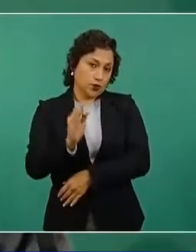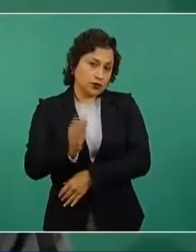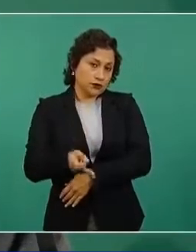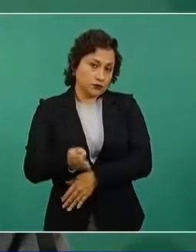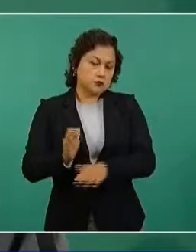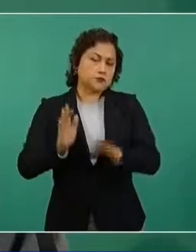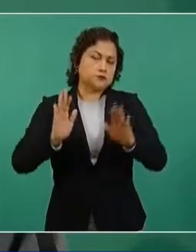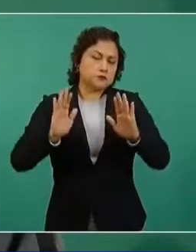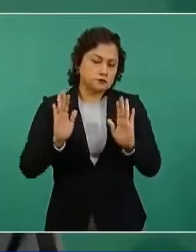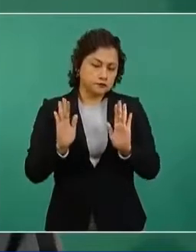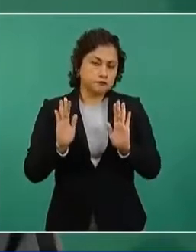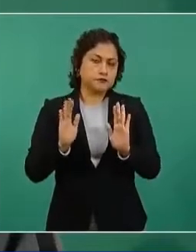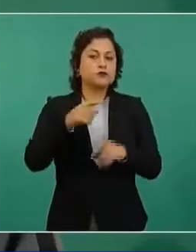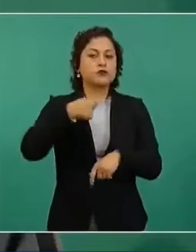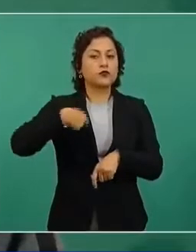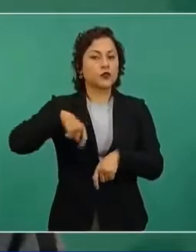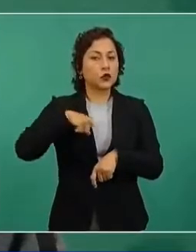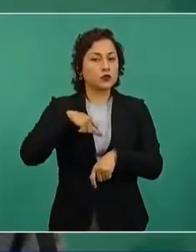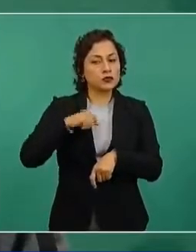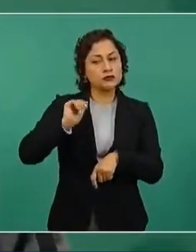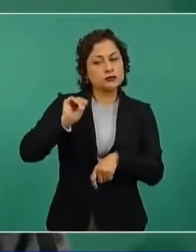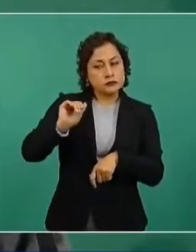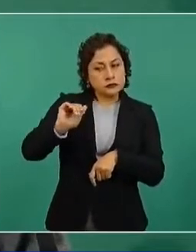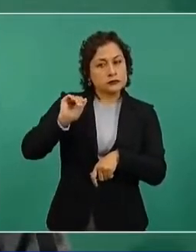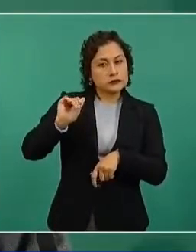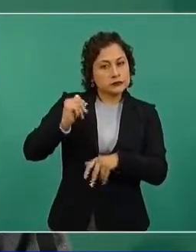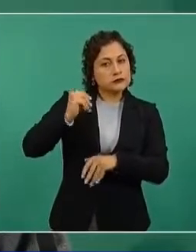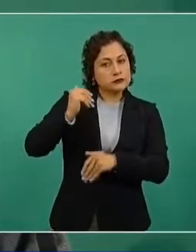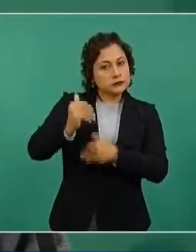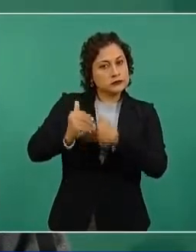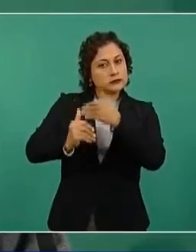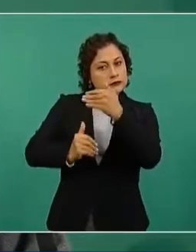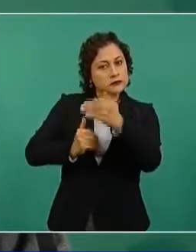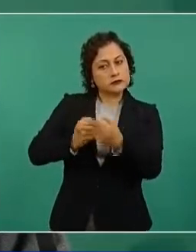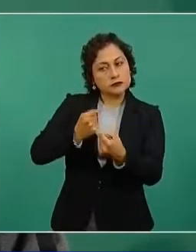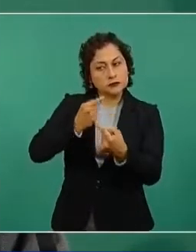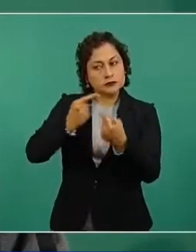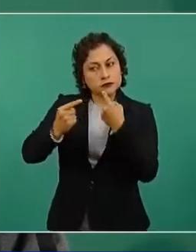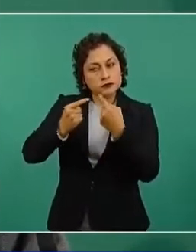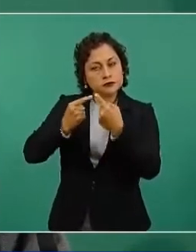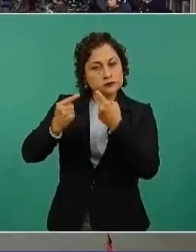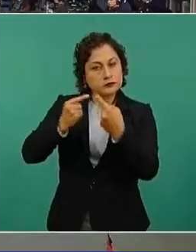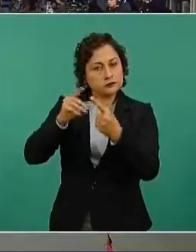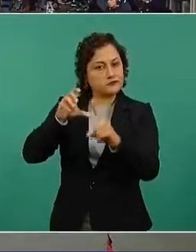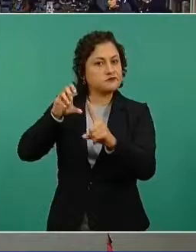Ahora yo espero que sí se logre el consenso,